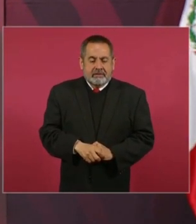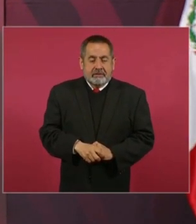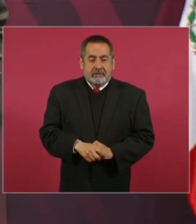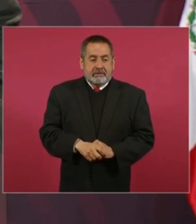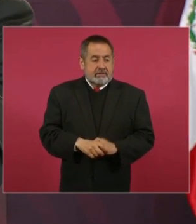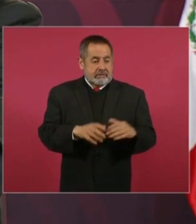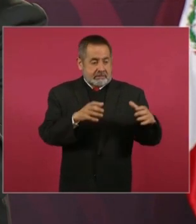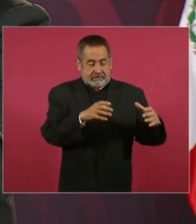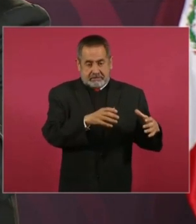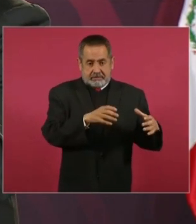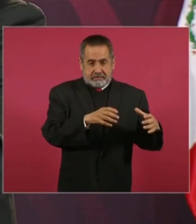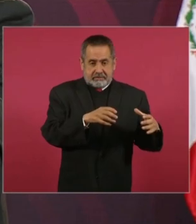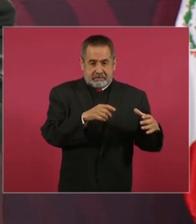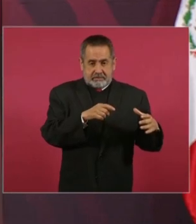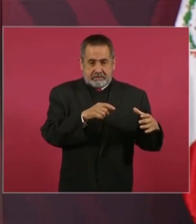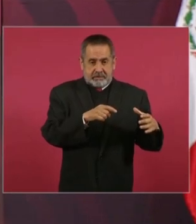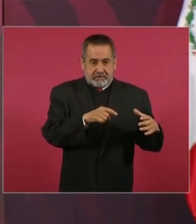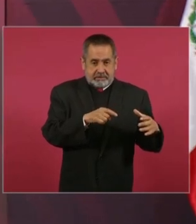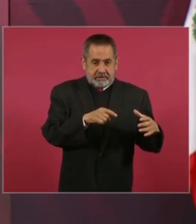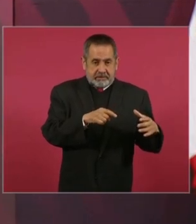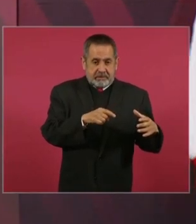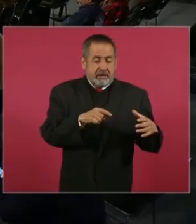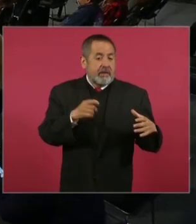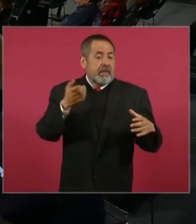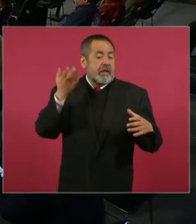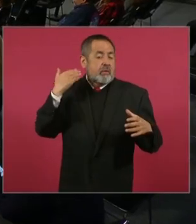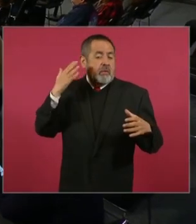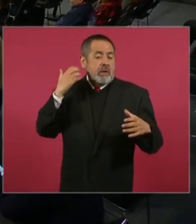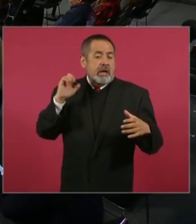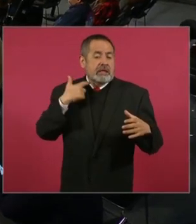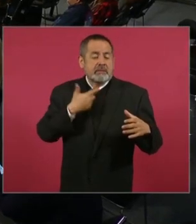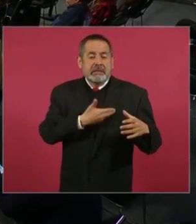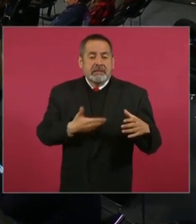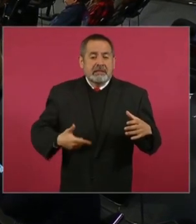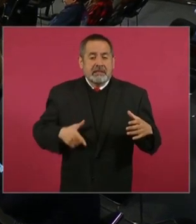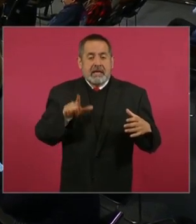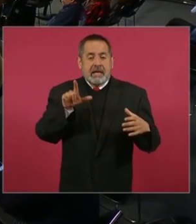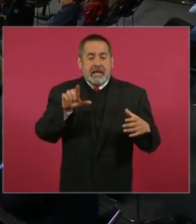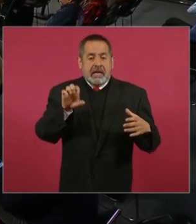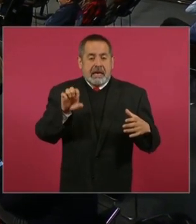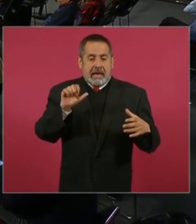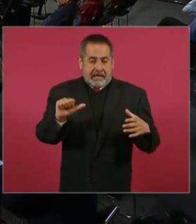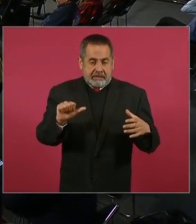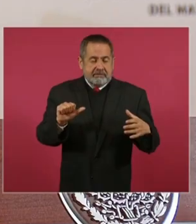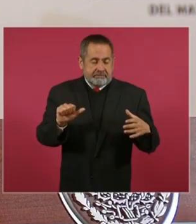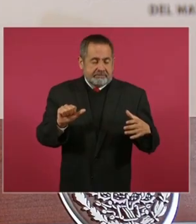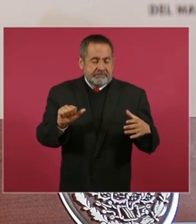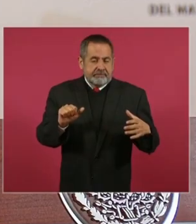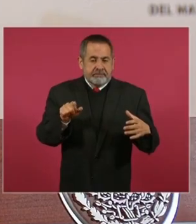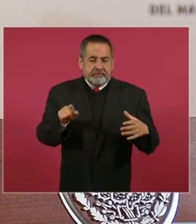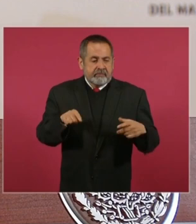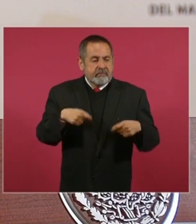pero desde Echeverría les permitían, porque esa fue una concesión